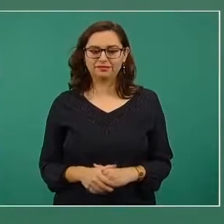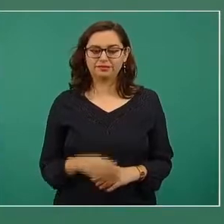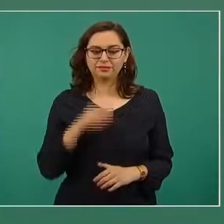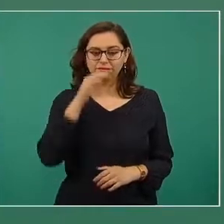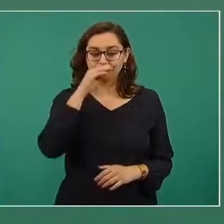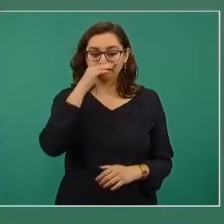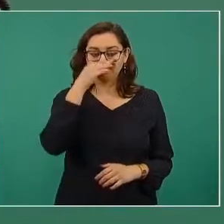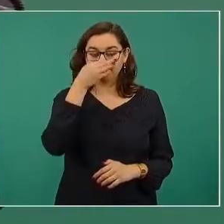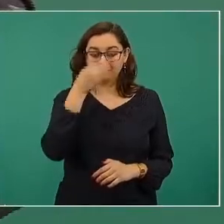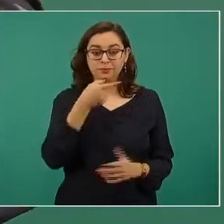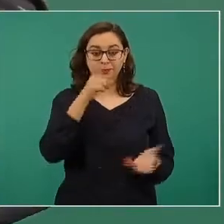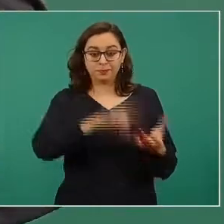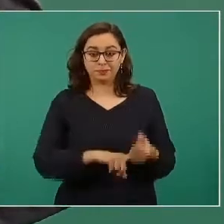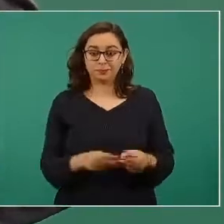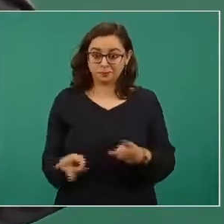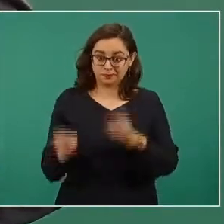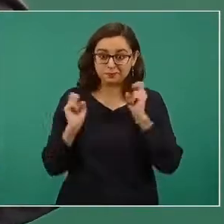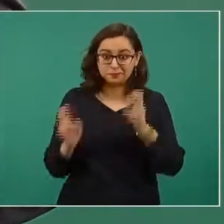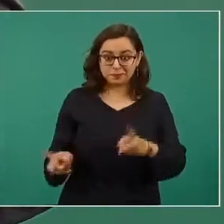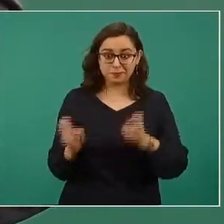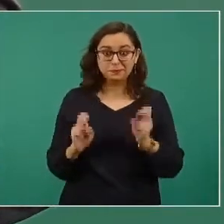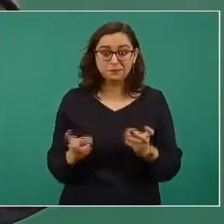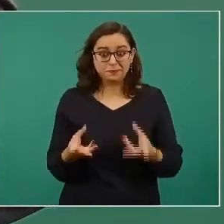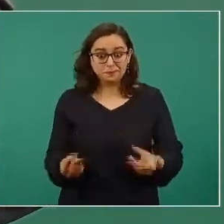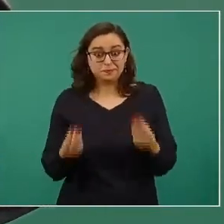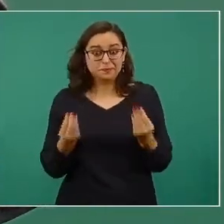y el robo que significa,